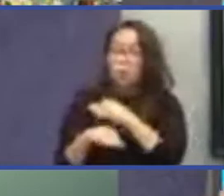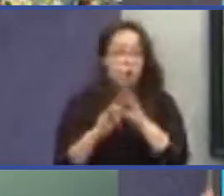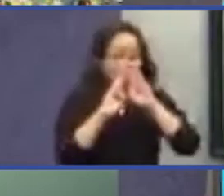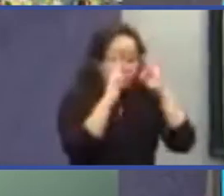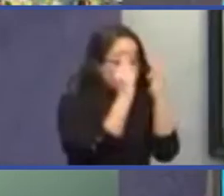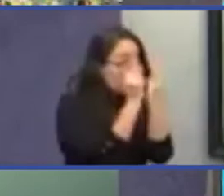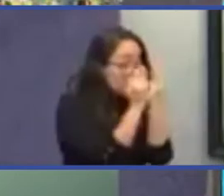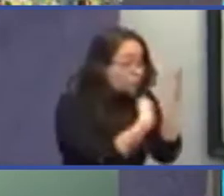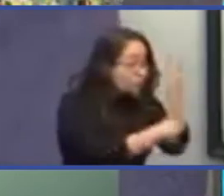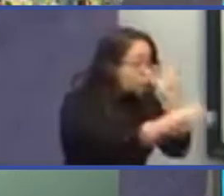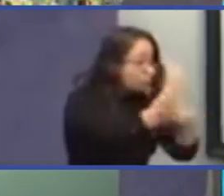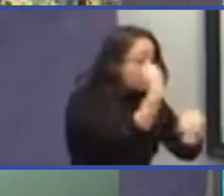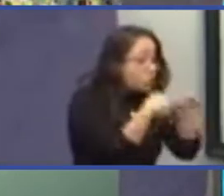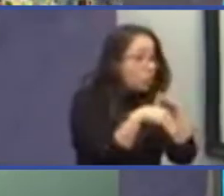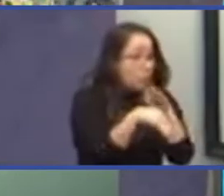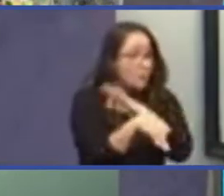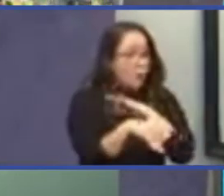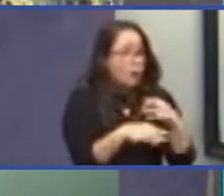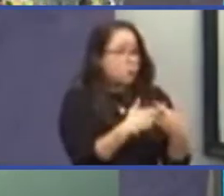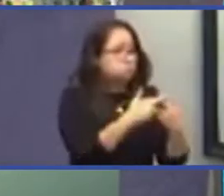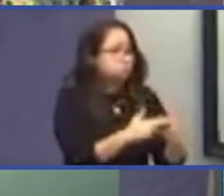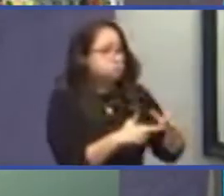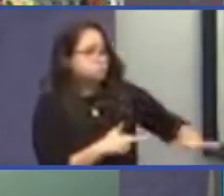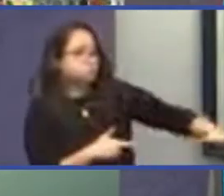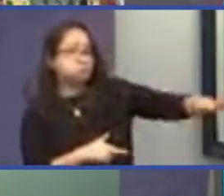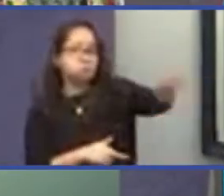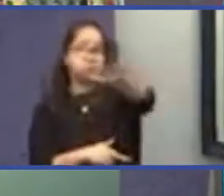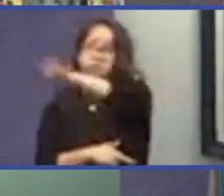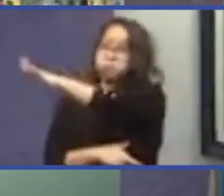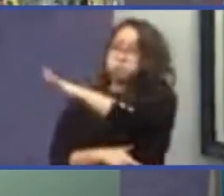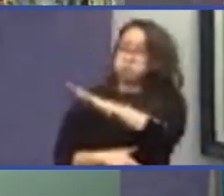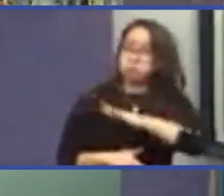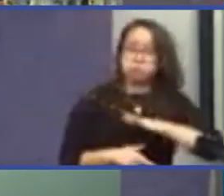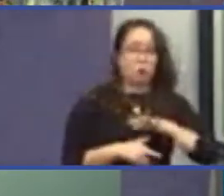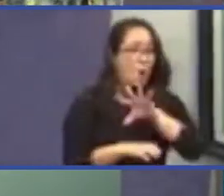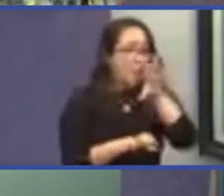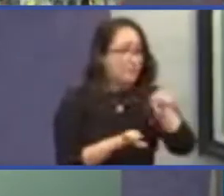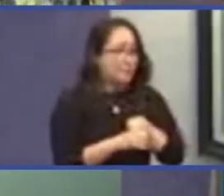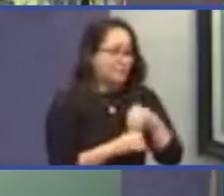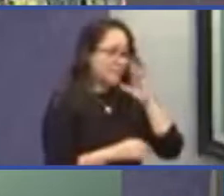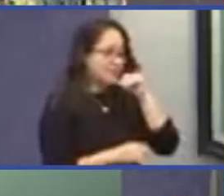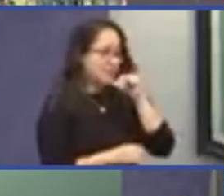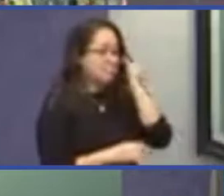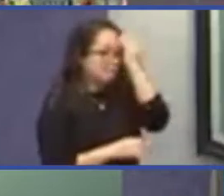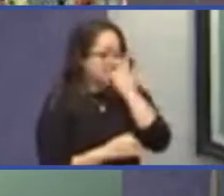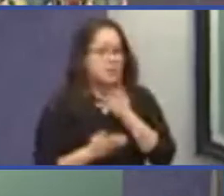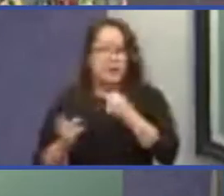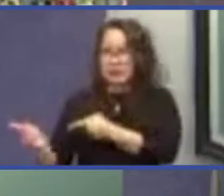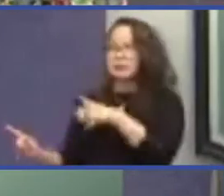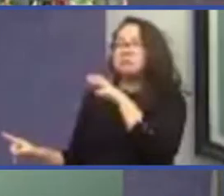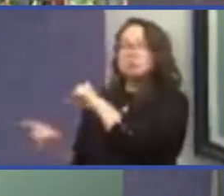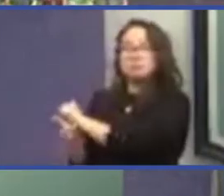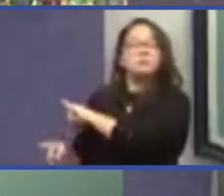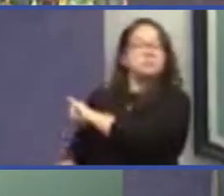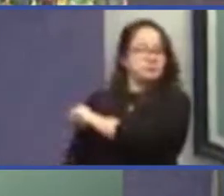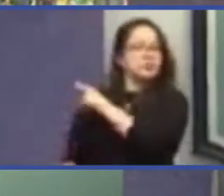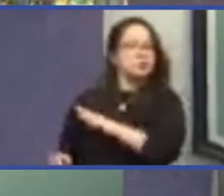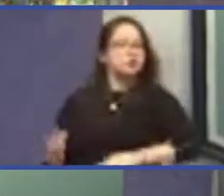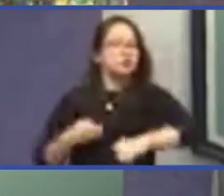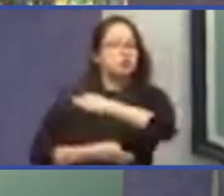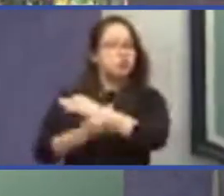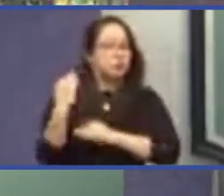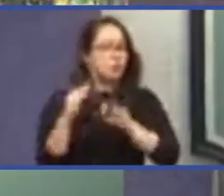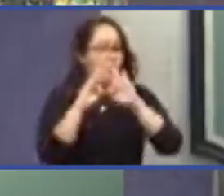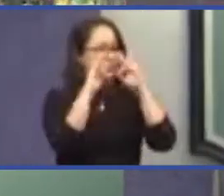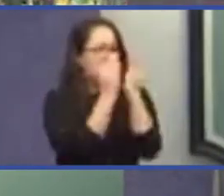todo el espacio y en esta imagen y en Escher sí logró llenar todo el espacio con unas figuras muy